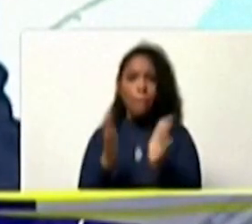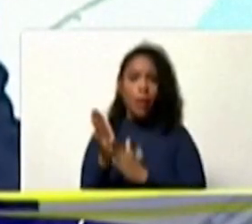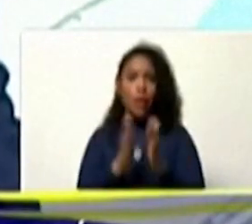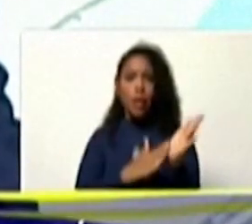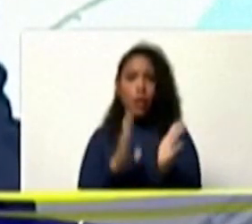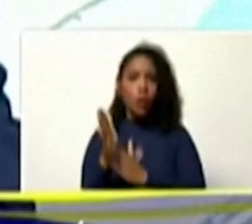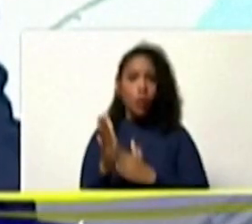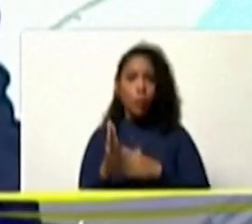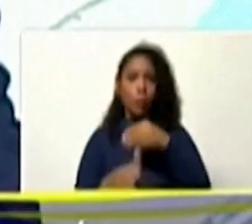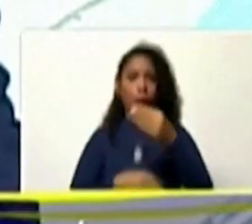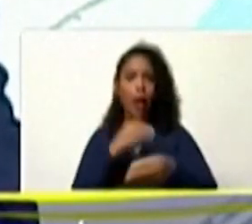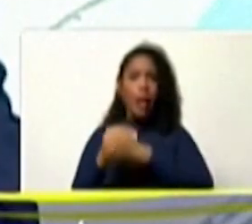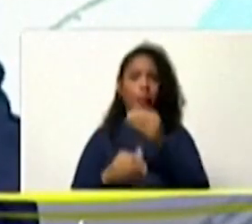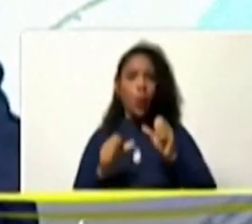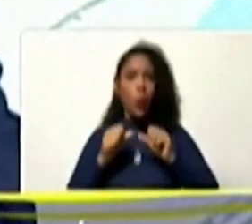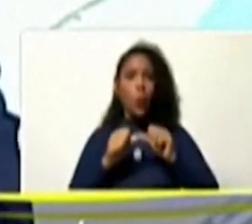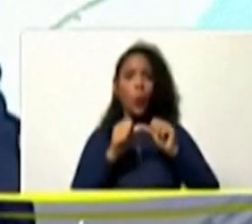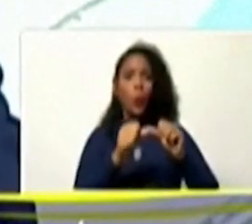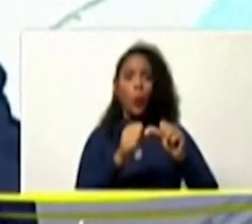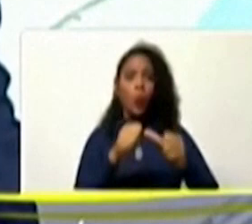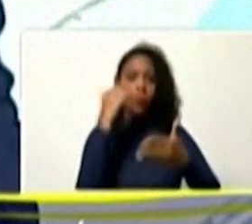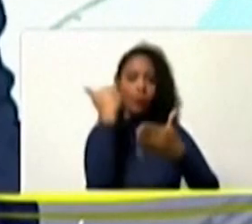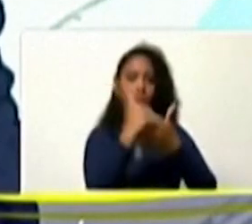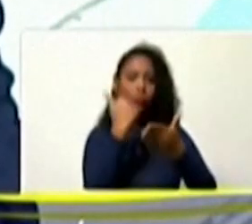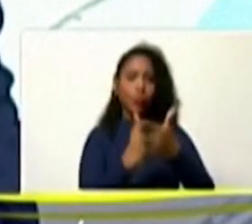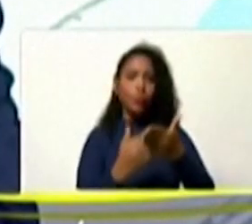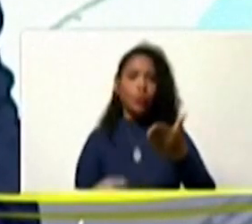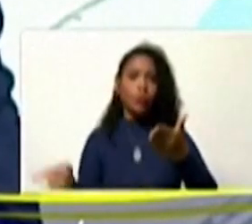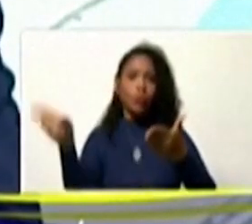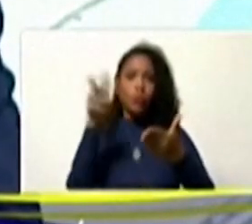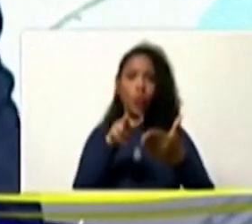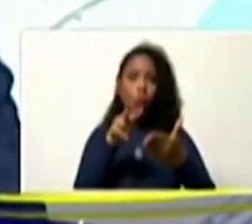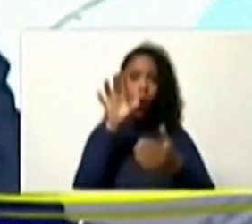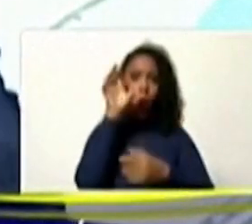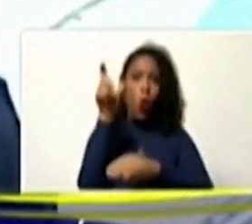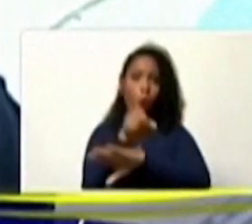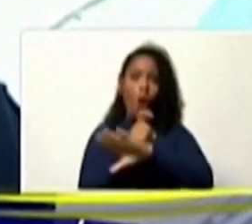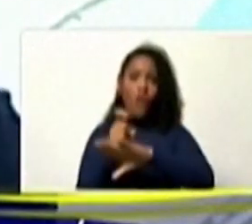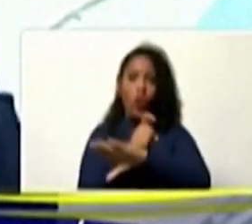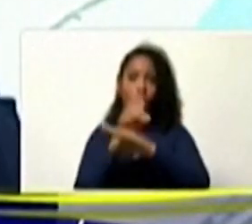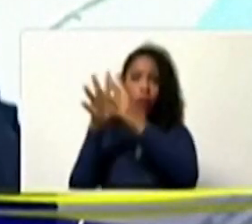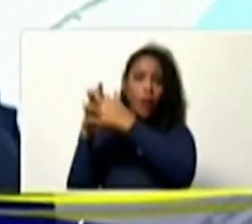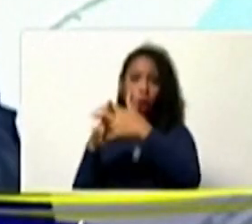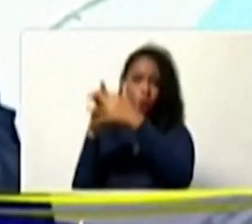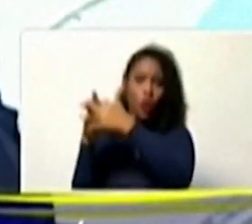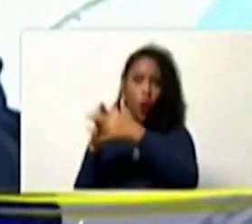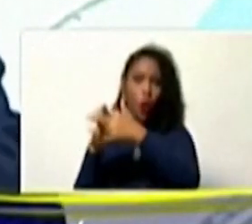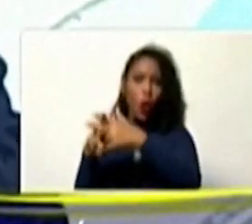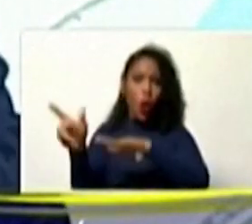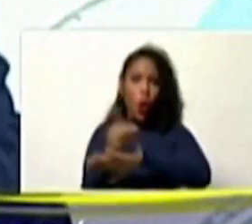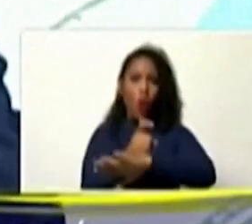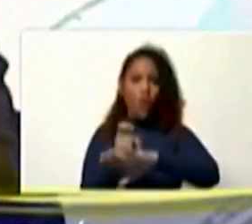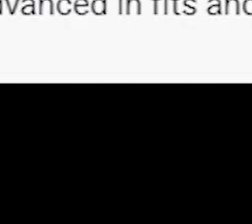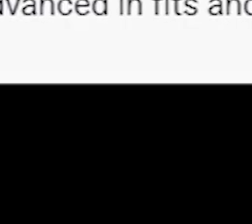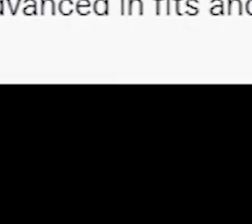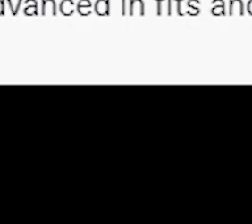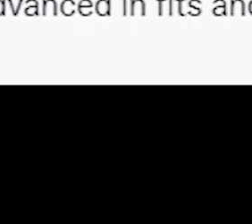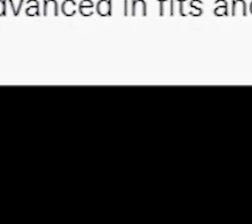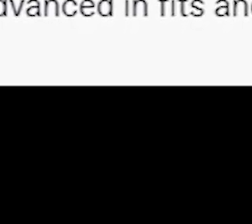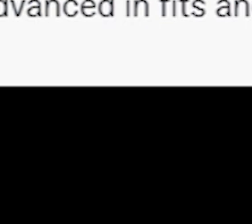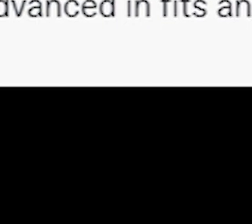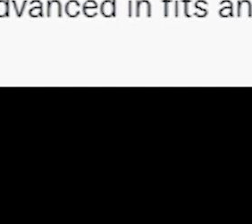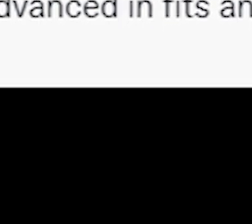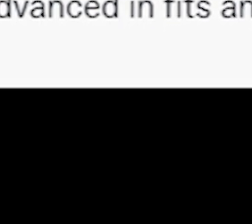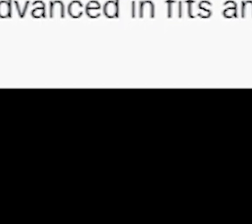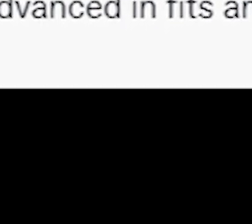y para darle continuidad a la agenda bilateral entre el gobierno de Estados Unidos y el gobierno de Venezuela. Por otro